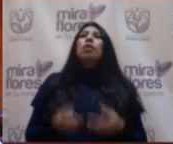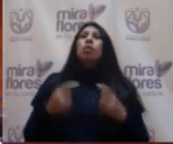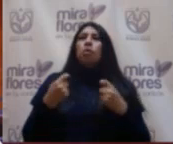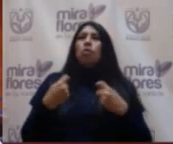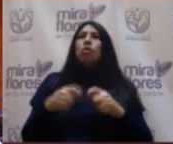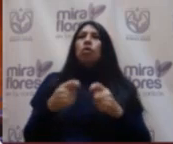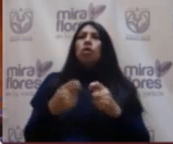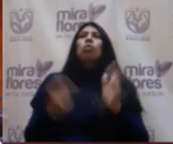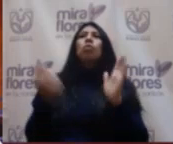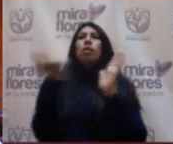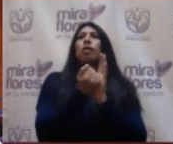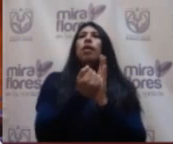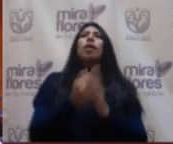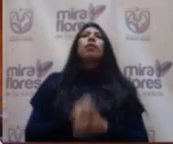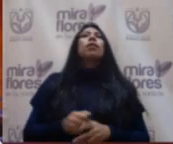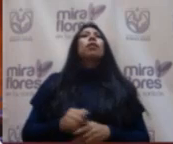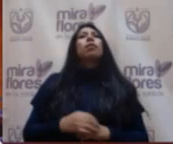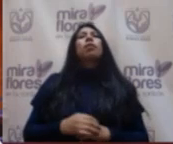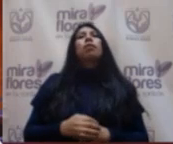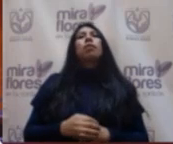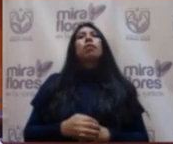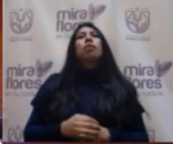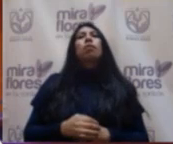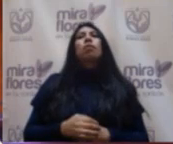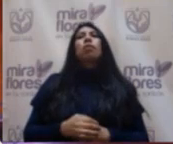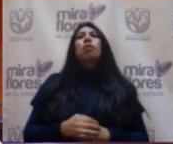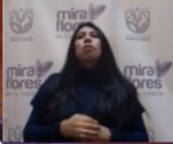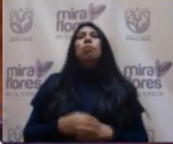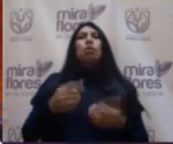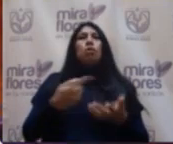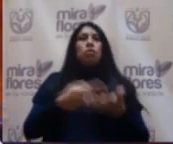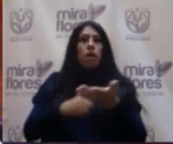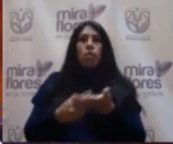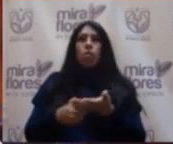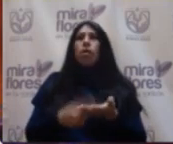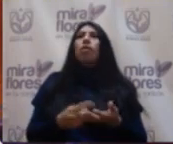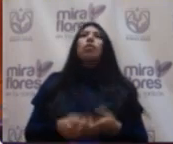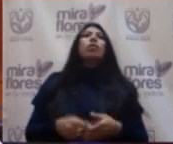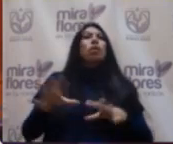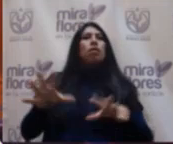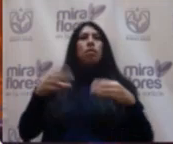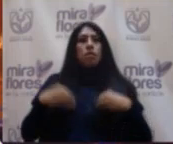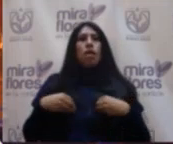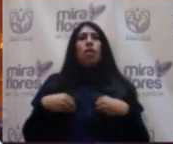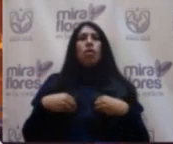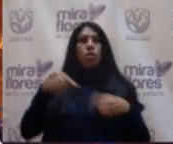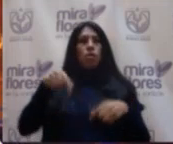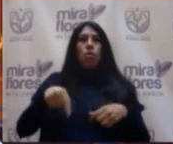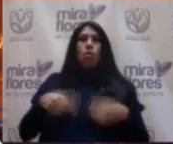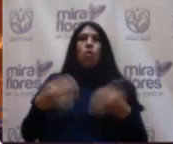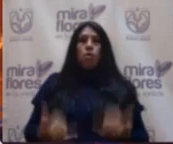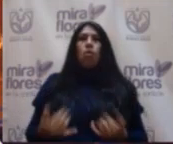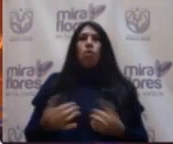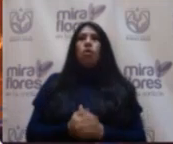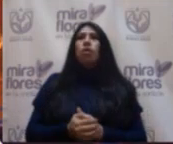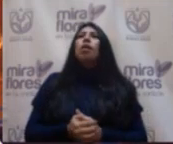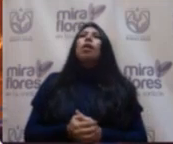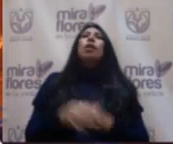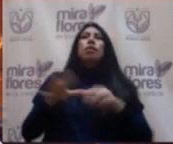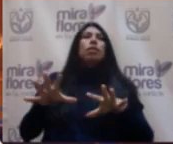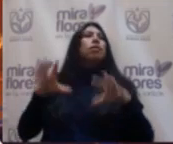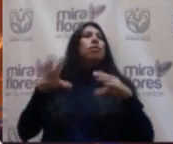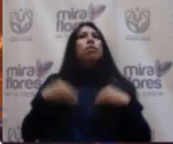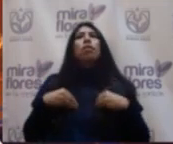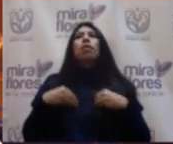aprobación del acta para la ejecución inmediata de los acuerdos firmados esta mañana. Aquellos miembros del Consejo que estén a favor de esta exoneración y